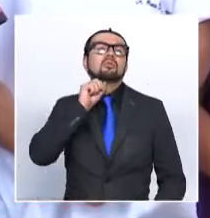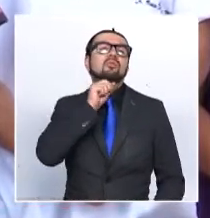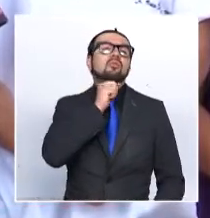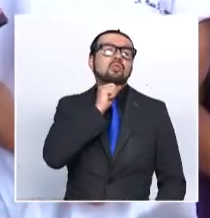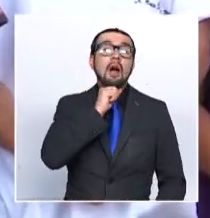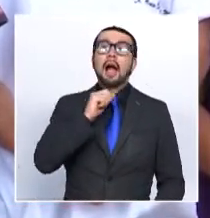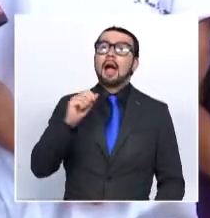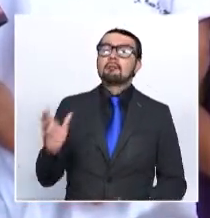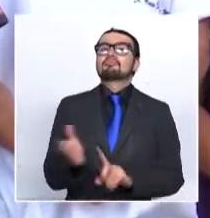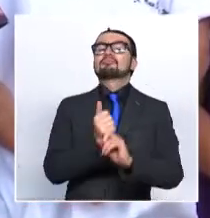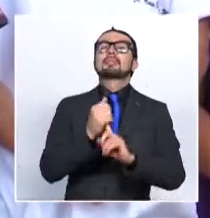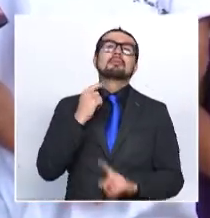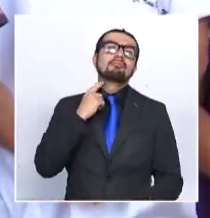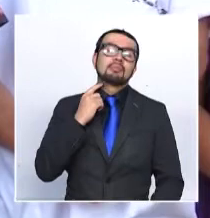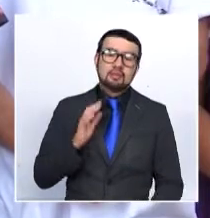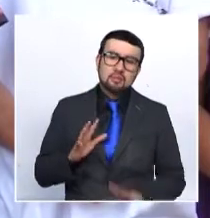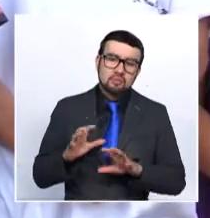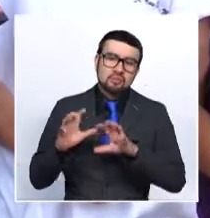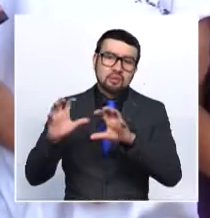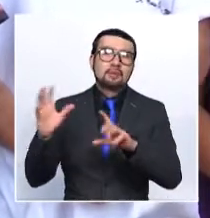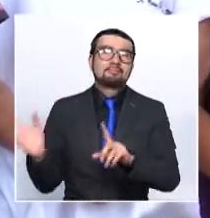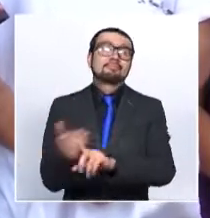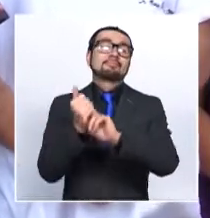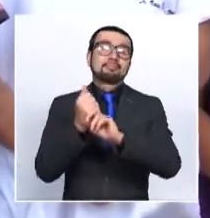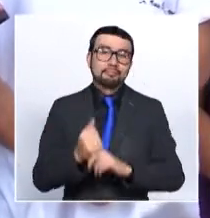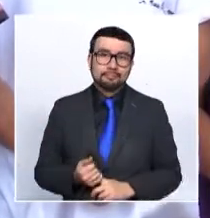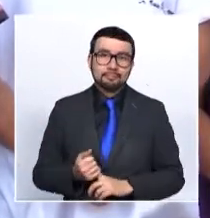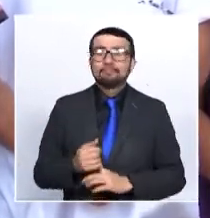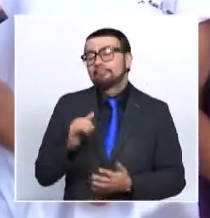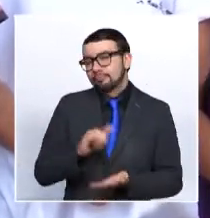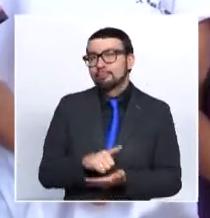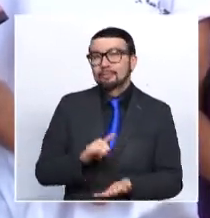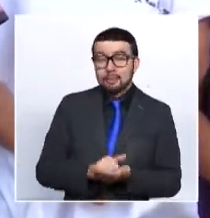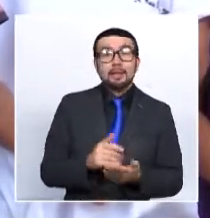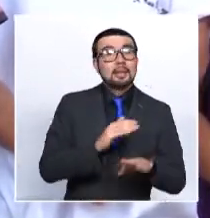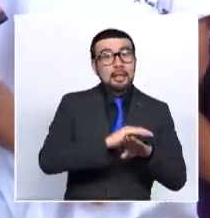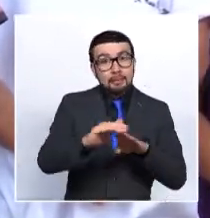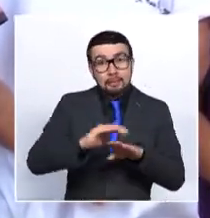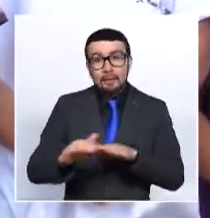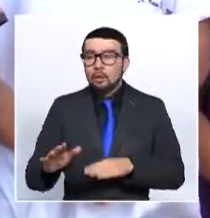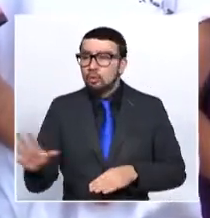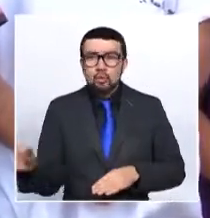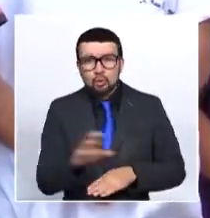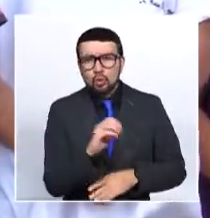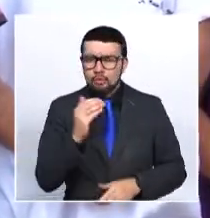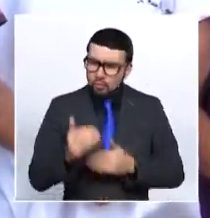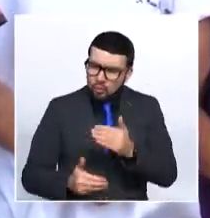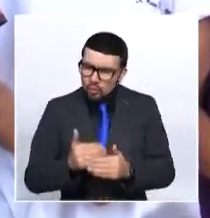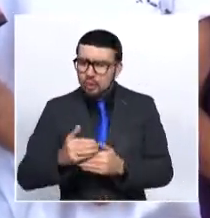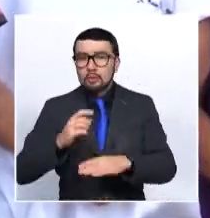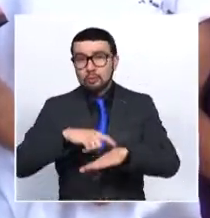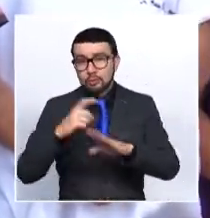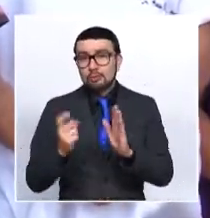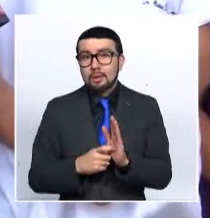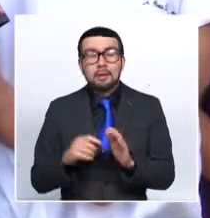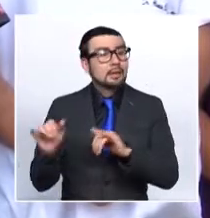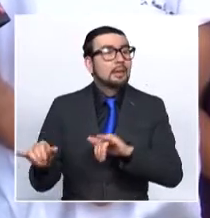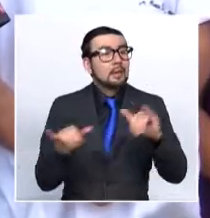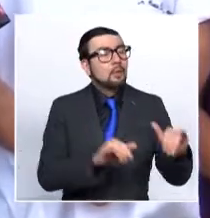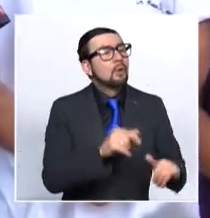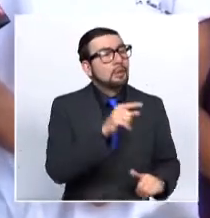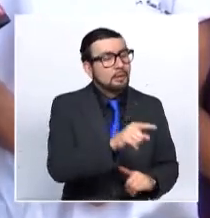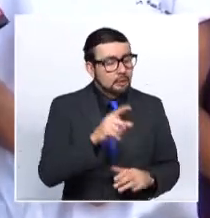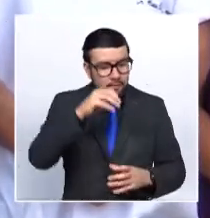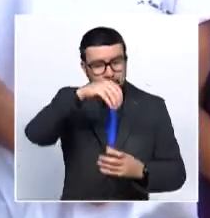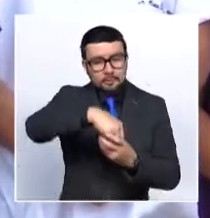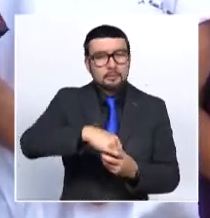como nos ha sucedido. Entonces, por eso invitamos a que las personas se hagan el proceso completo. Y nos pasa lo mismo con ginecología,